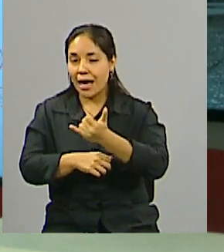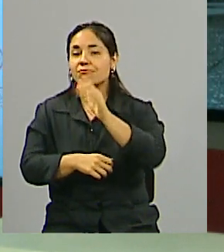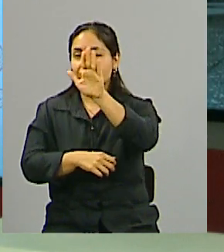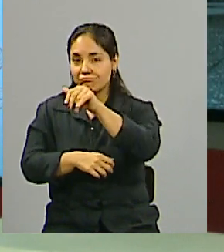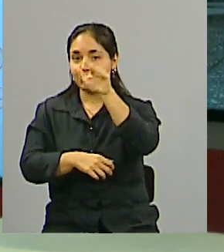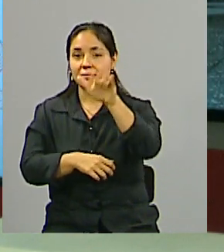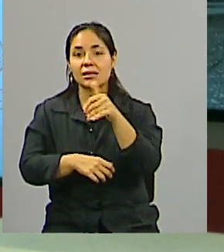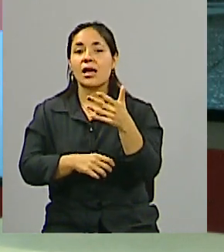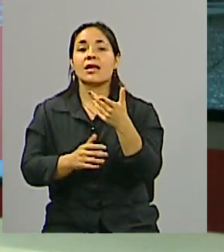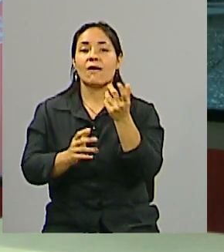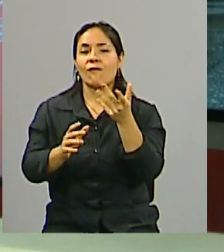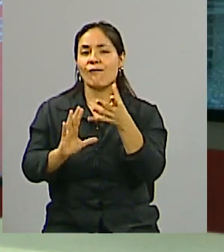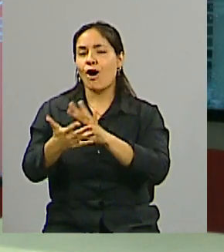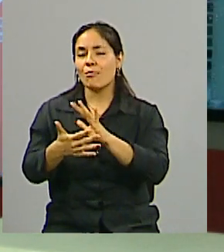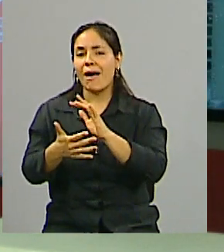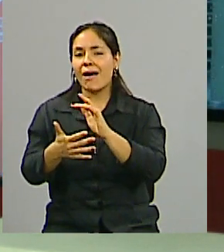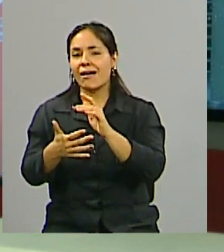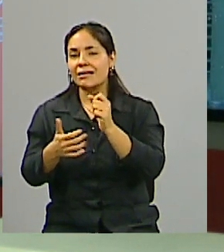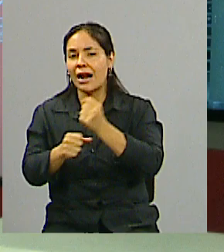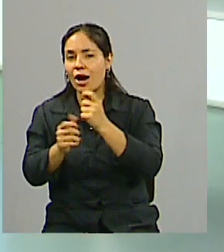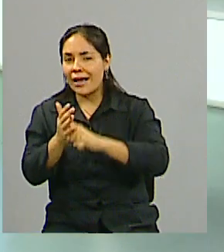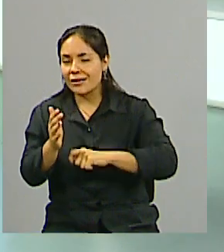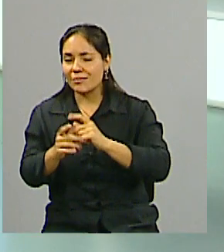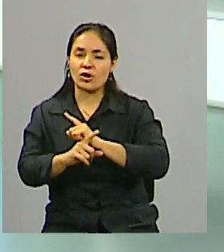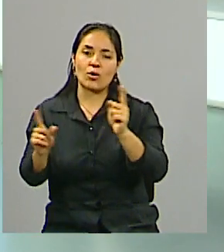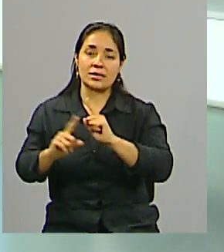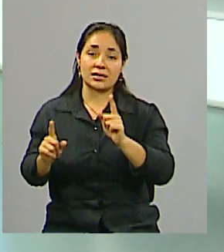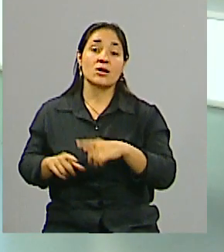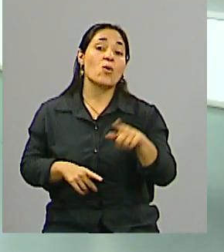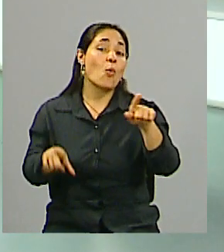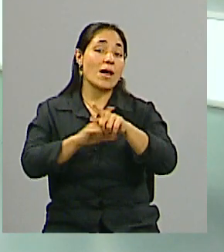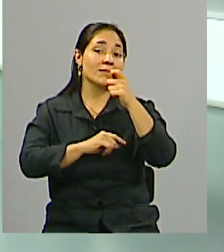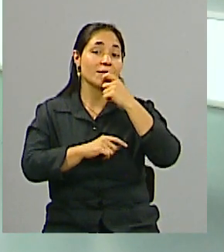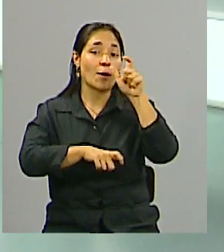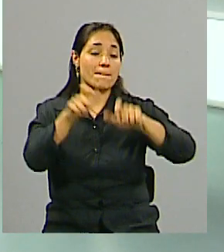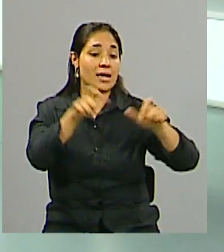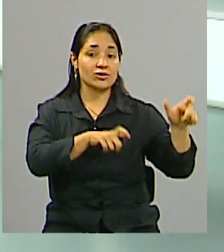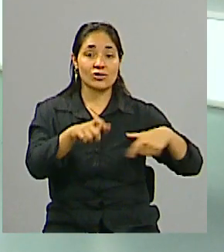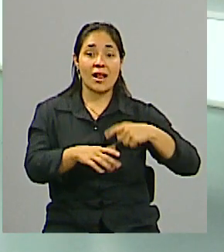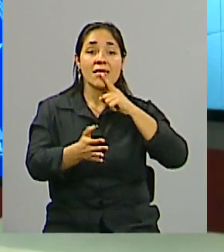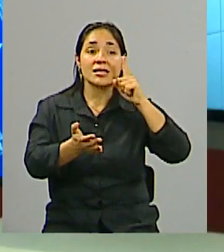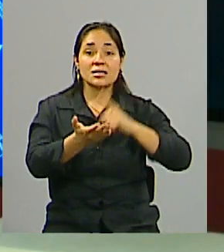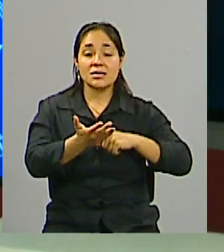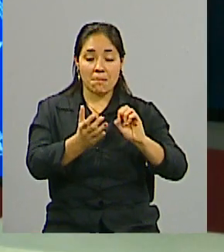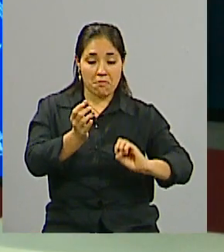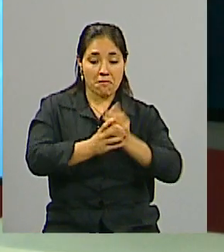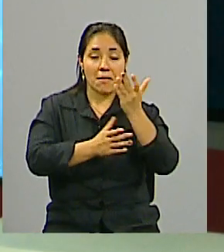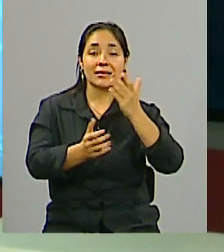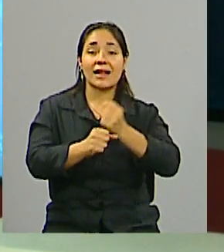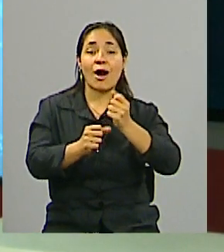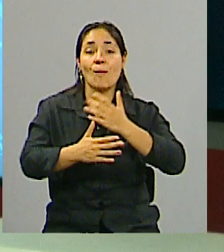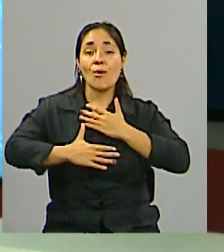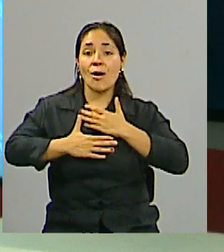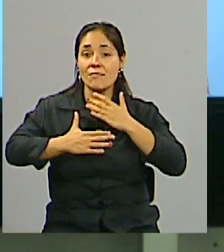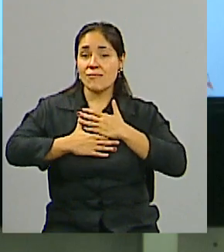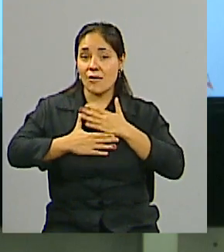trabajando prácticamente en blanco, pero no es así. Se me ocurre pensar también en el emprendedurismo, que mucho se habla de el emprendedurismo, que terminamos también